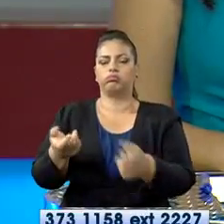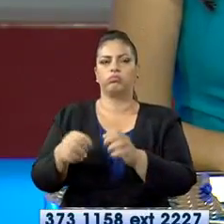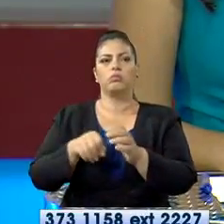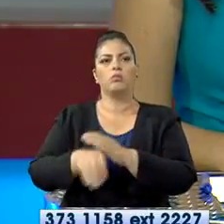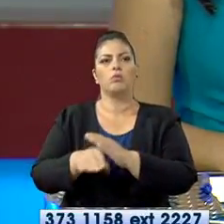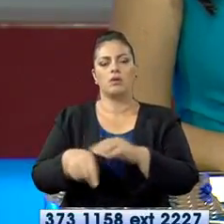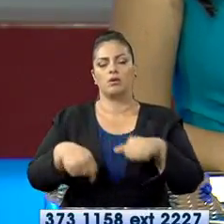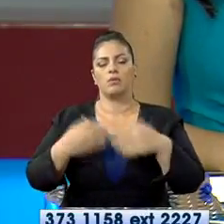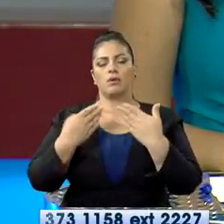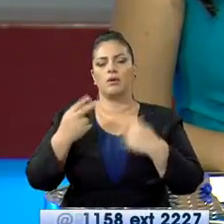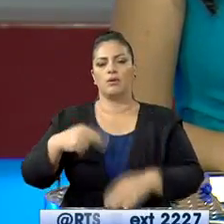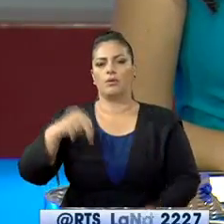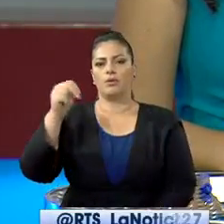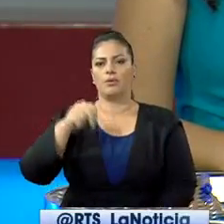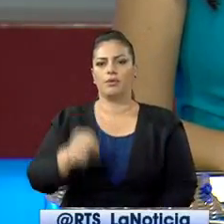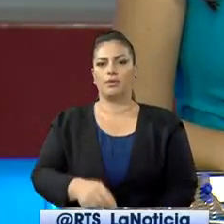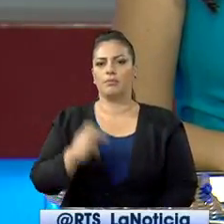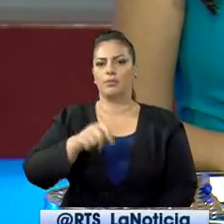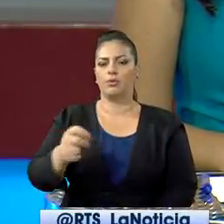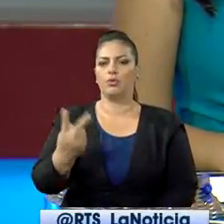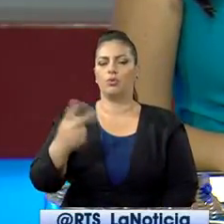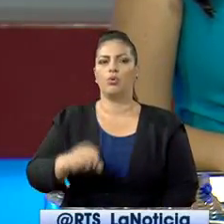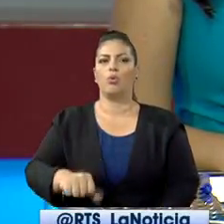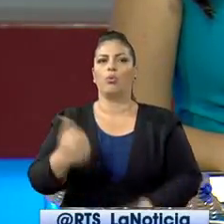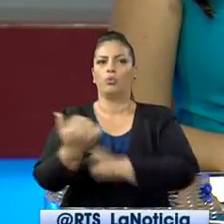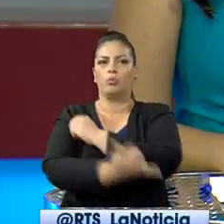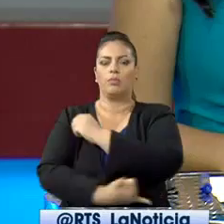ciudadanos extranjeros fueron detenidos para investigaciones.